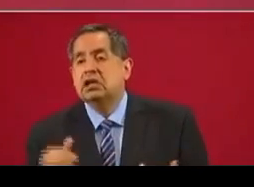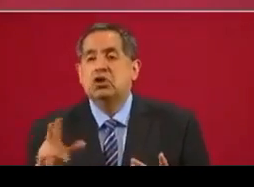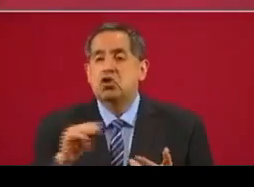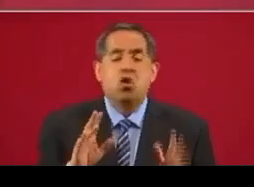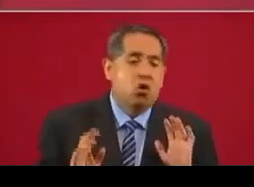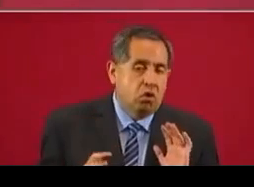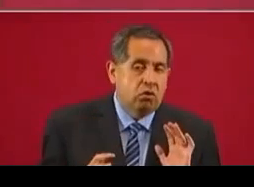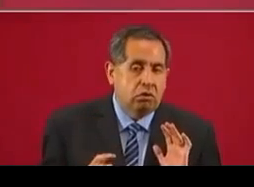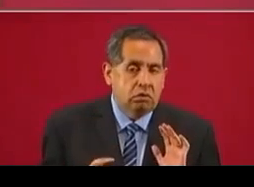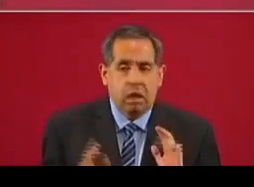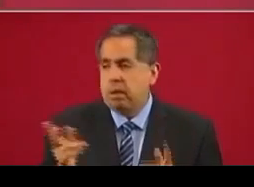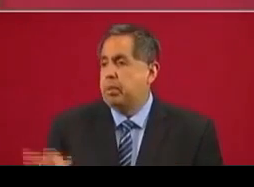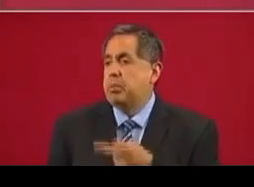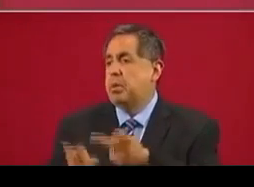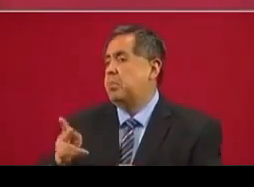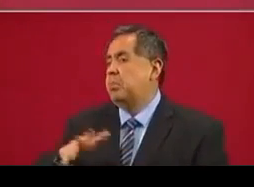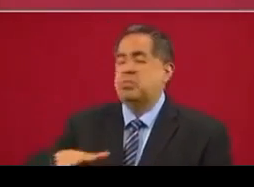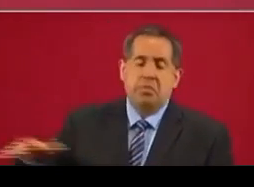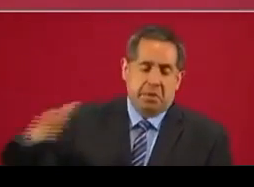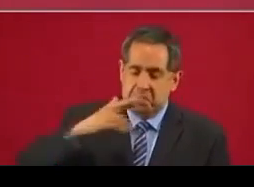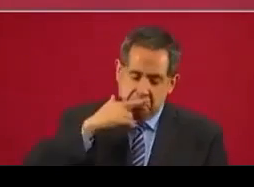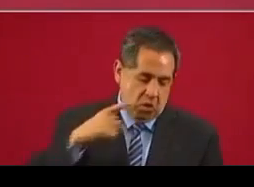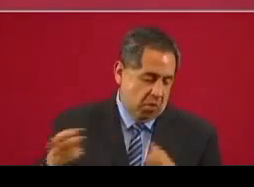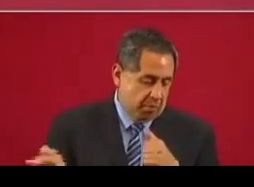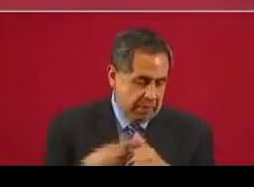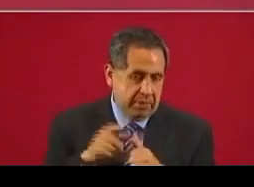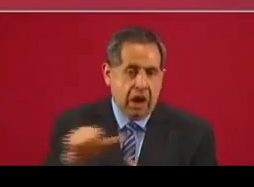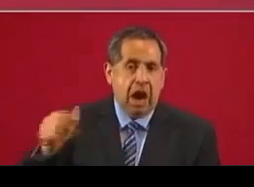si se les juzga o no